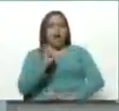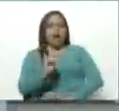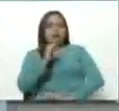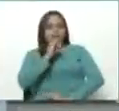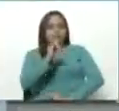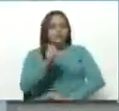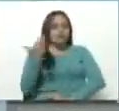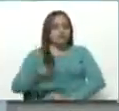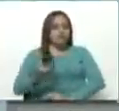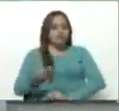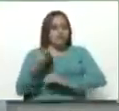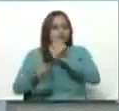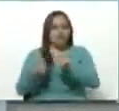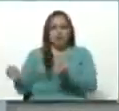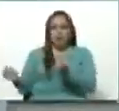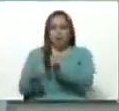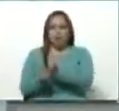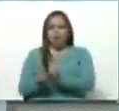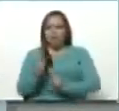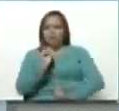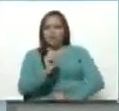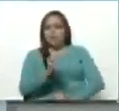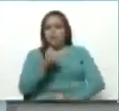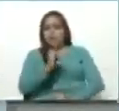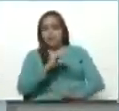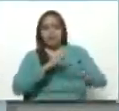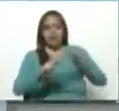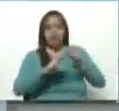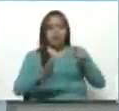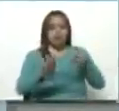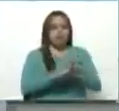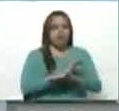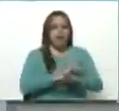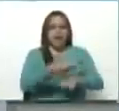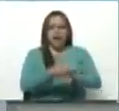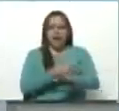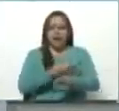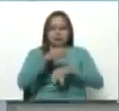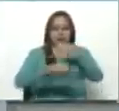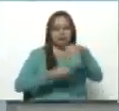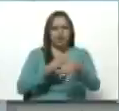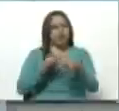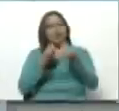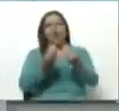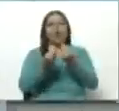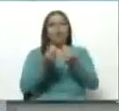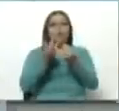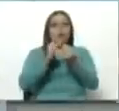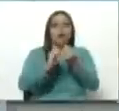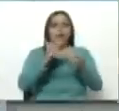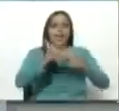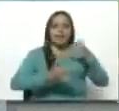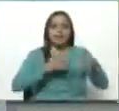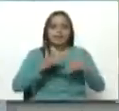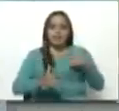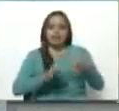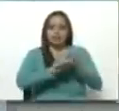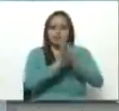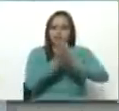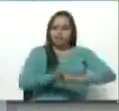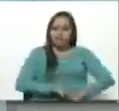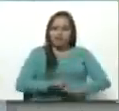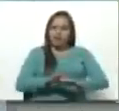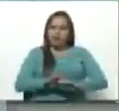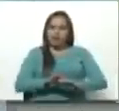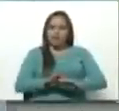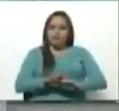generó hace minutos y viene, tiene que ver con lo que le decimos al principio del programa, cómo se está erradicando de manera,